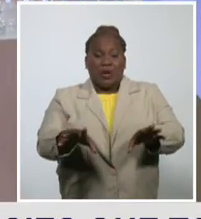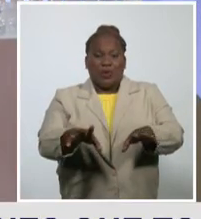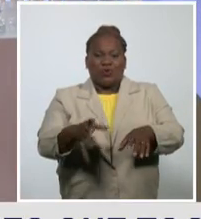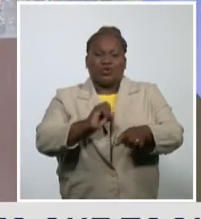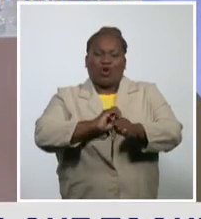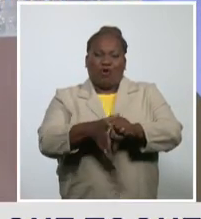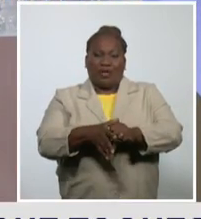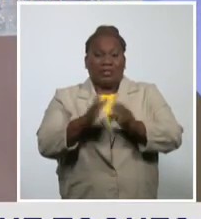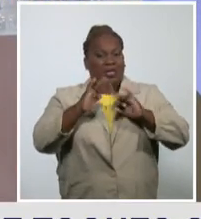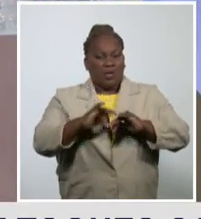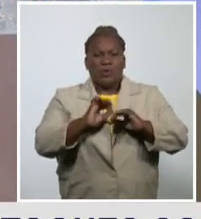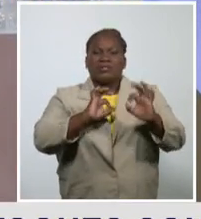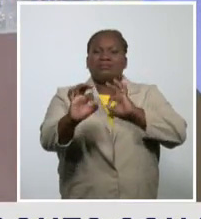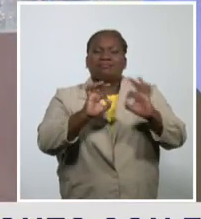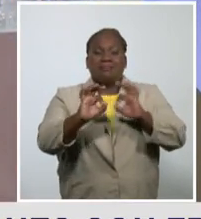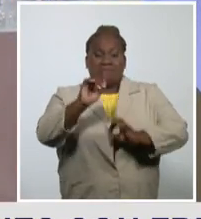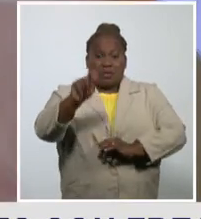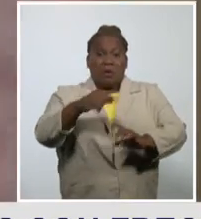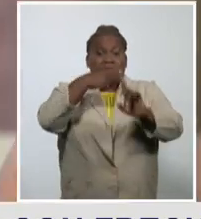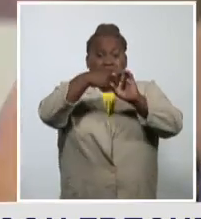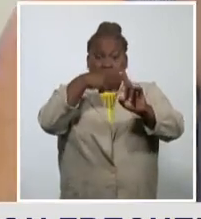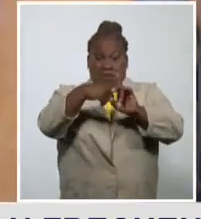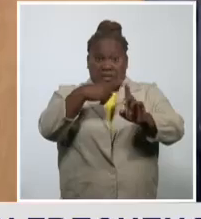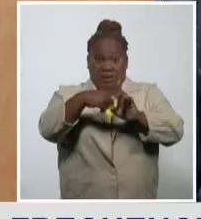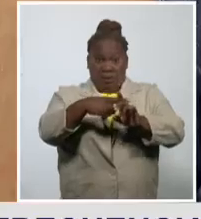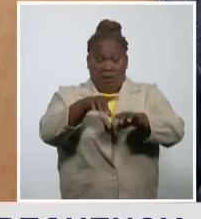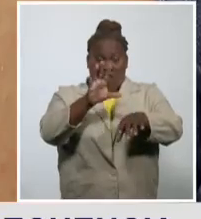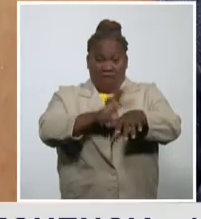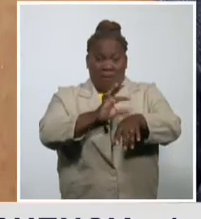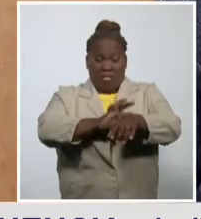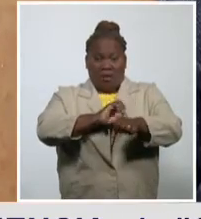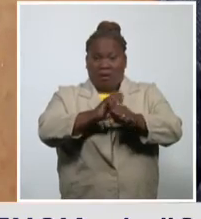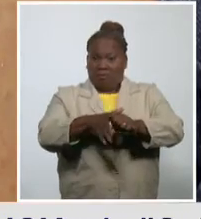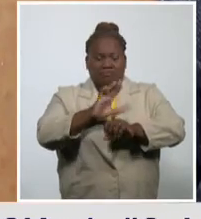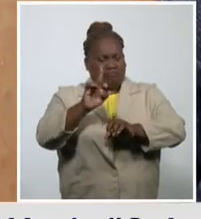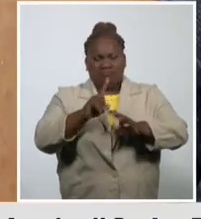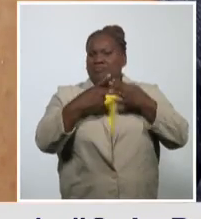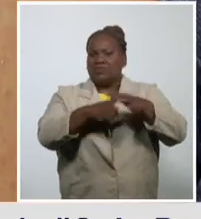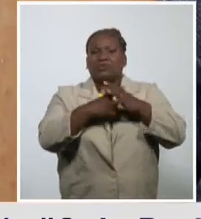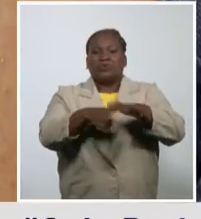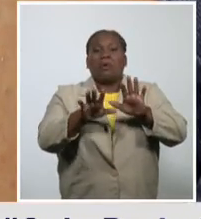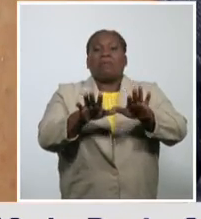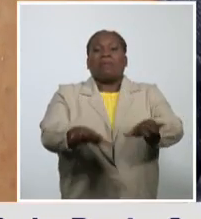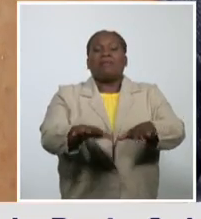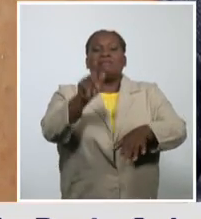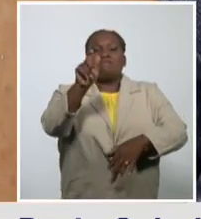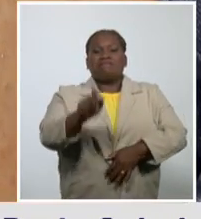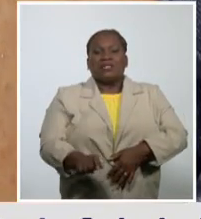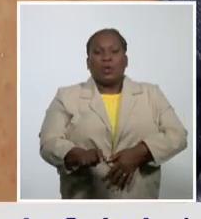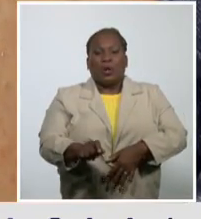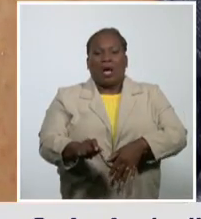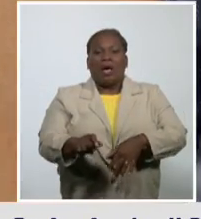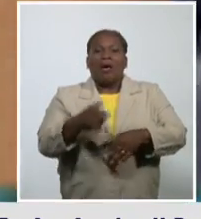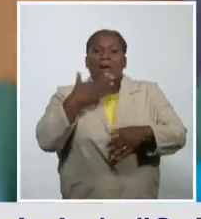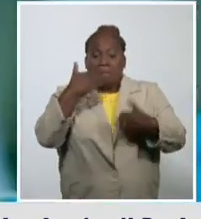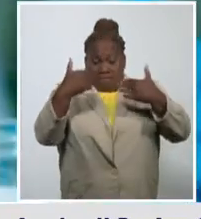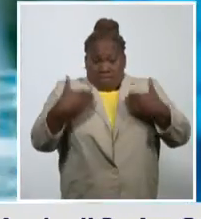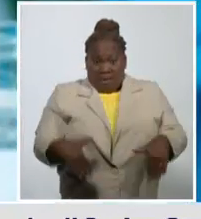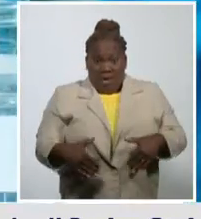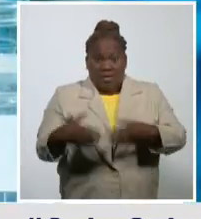una cura para los pacientes positivos al SARS-CoV-2, sino de una solución para impedir que las personas sanas se contagien. En el caso